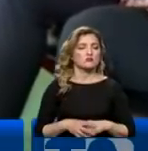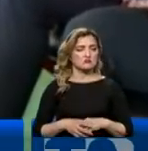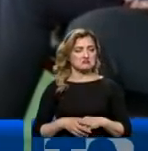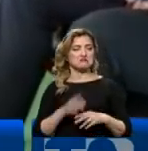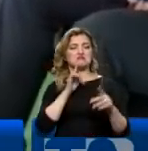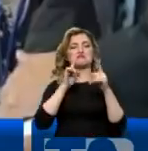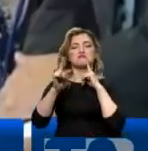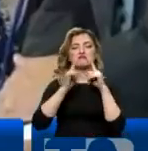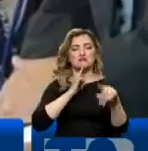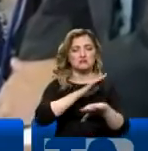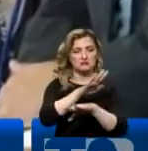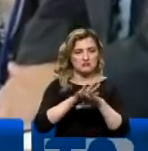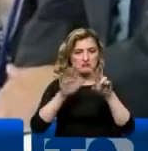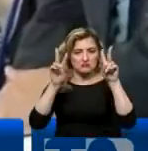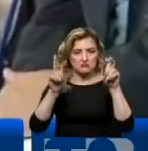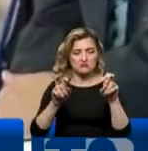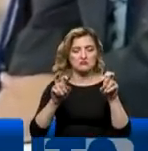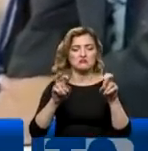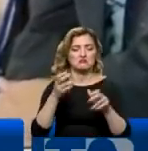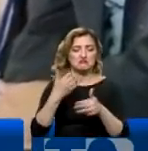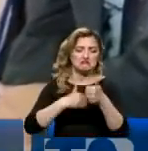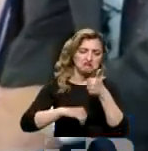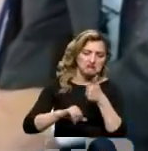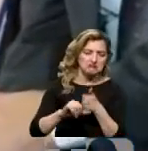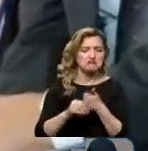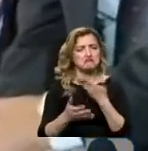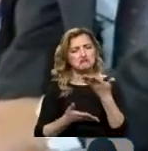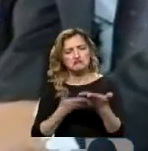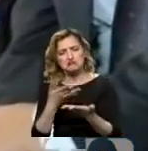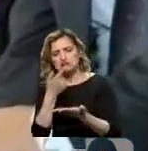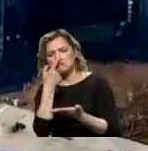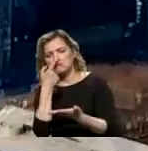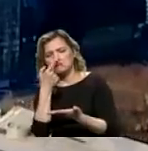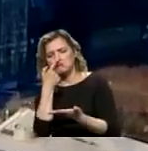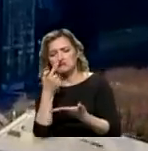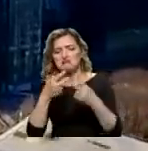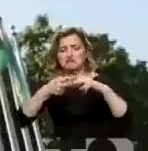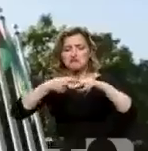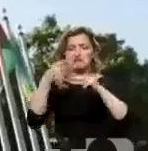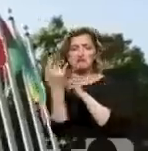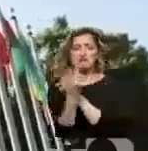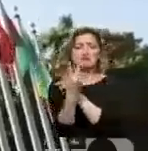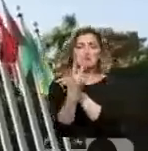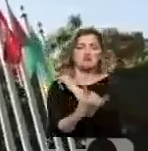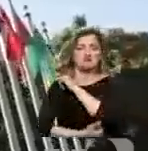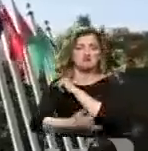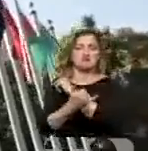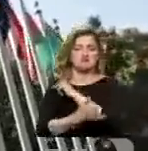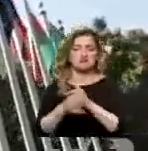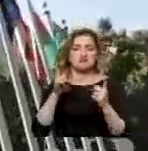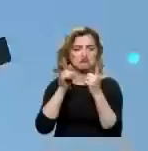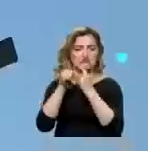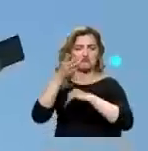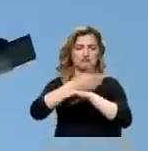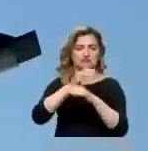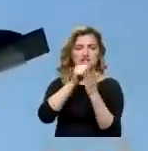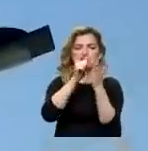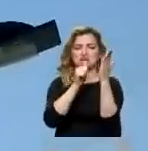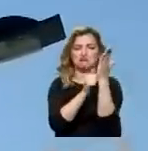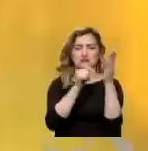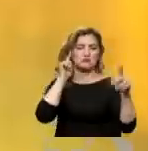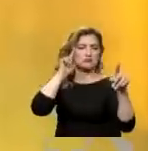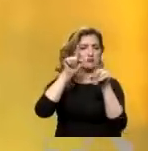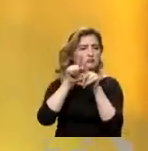él dialogaron sobre temas de interés mutuo y las relaciones bilaterales de los dos países. Fue uno de los encuentros programados durante la visita de Lenín Moreno a